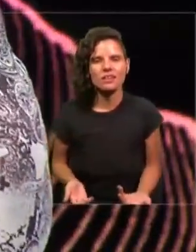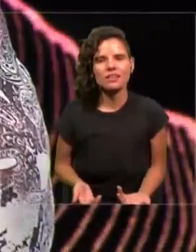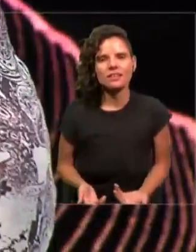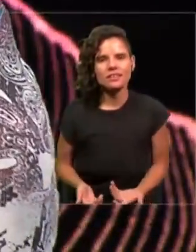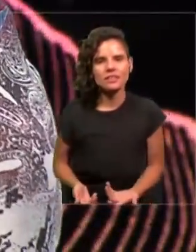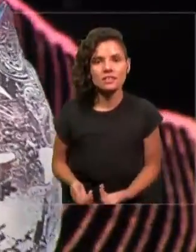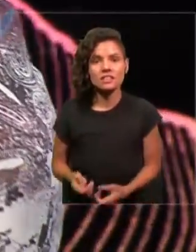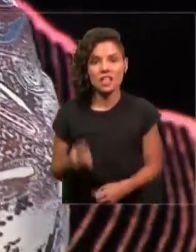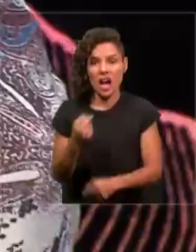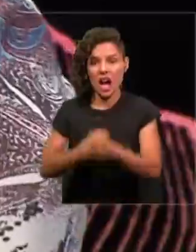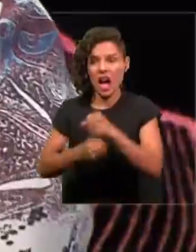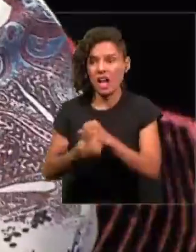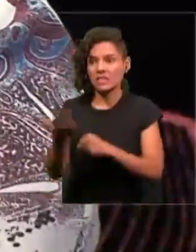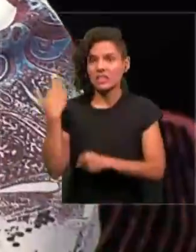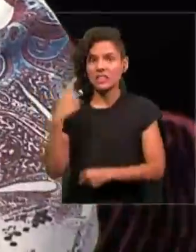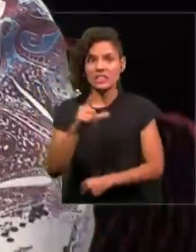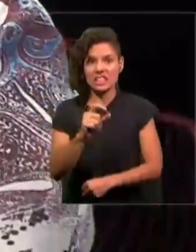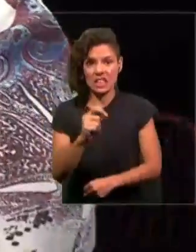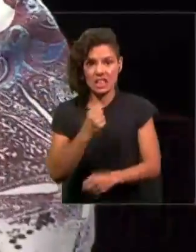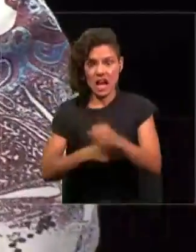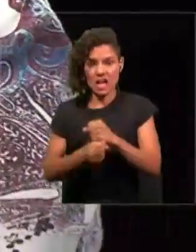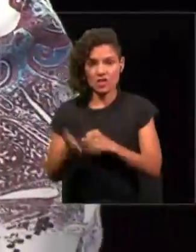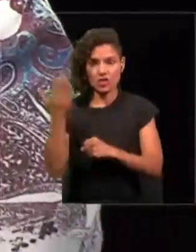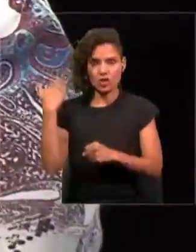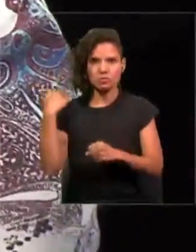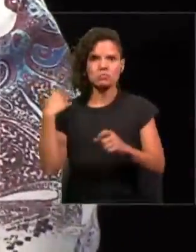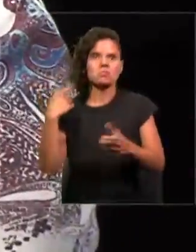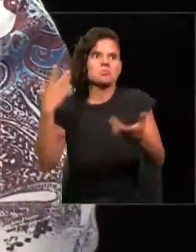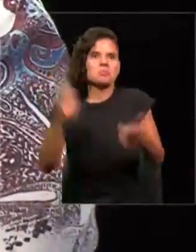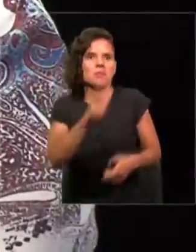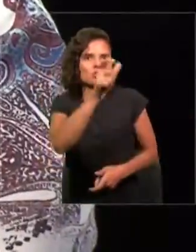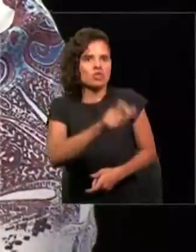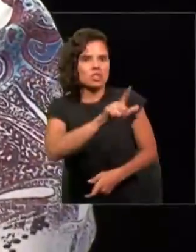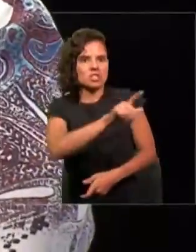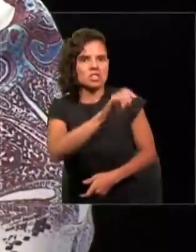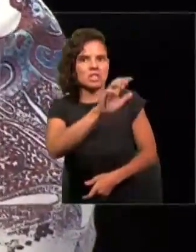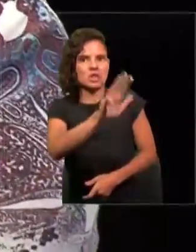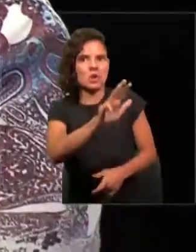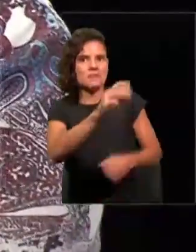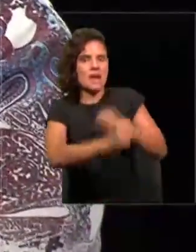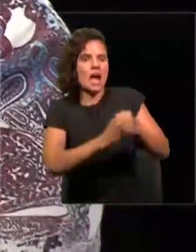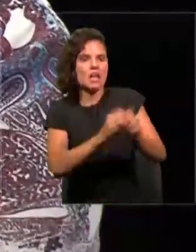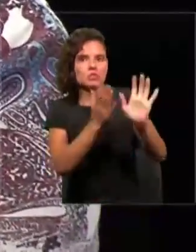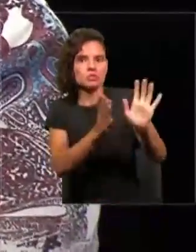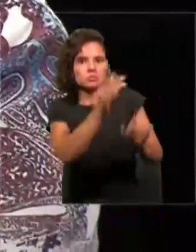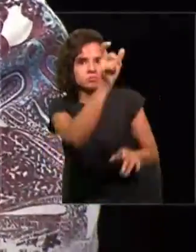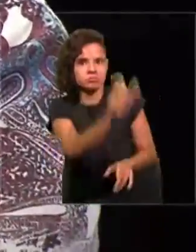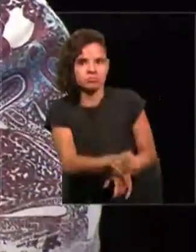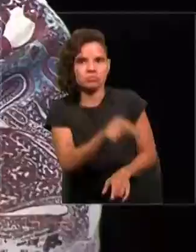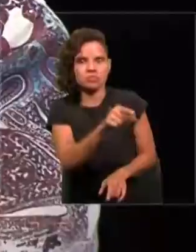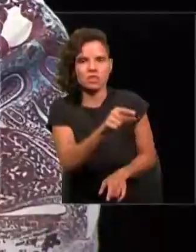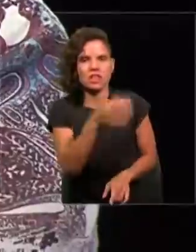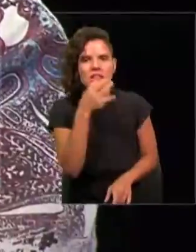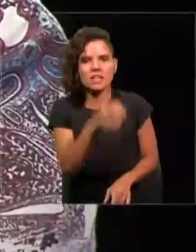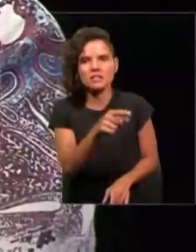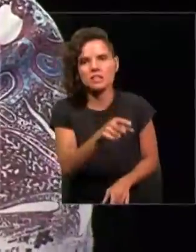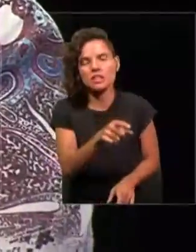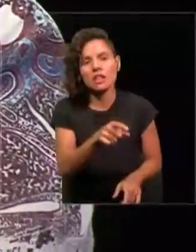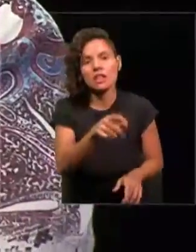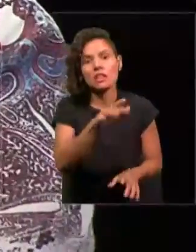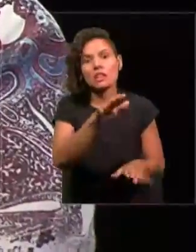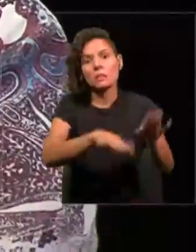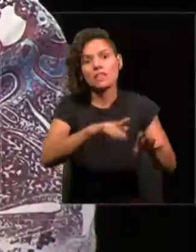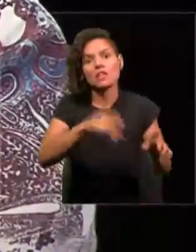años atrás una persona de 79 años estaba llamada, dadas las